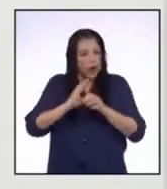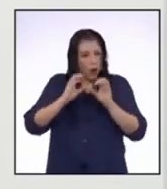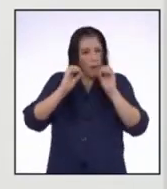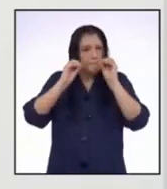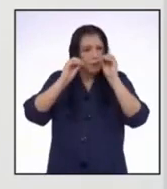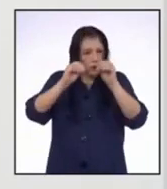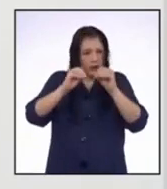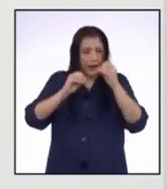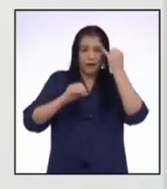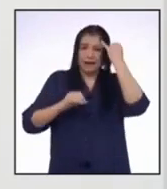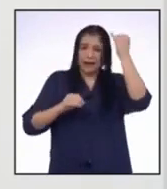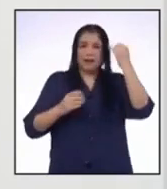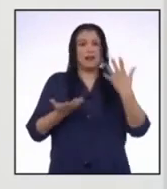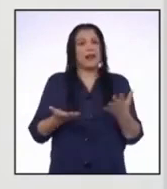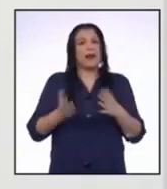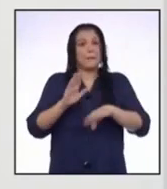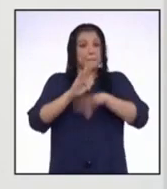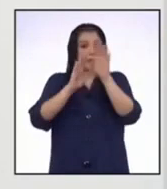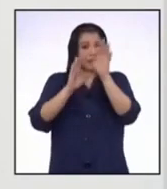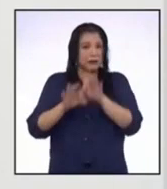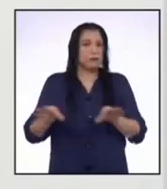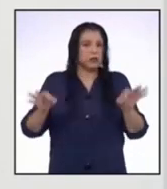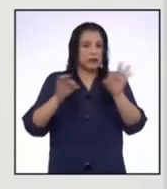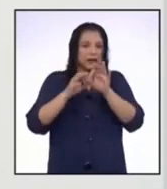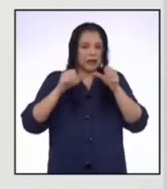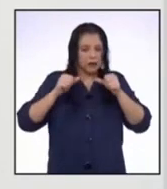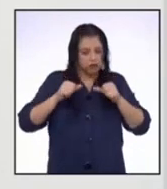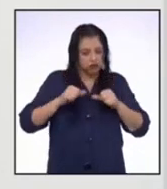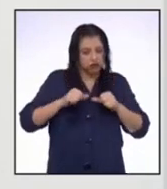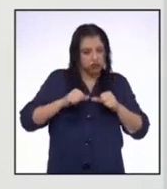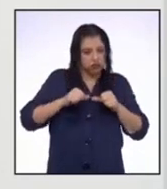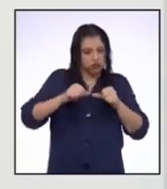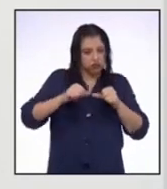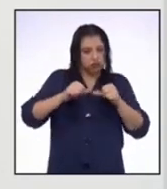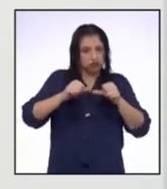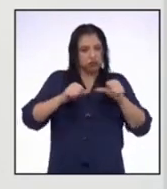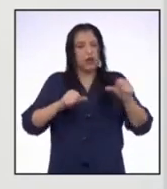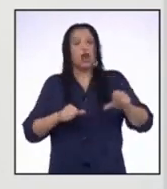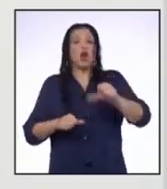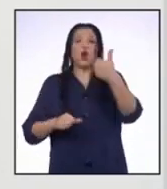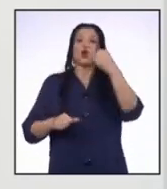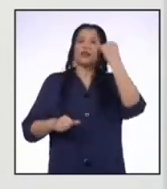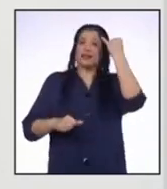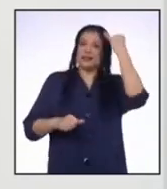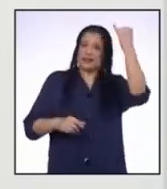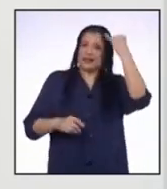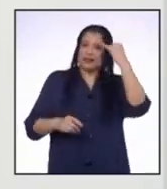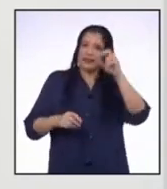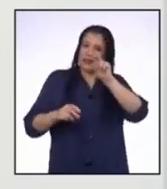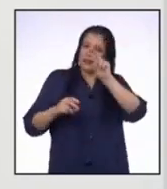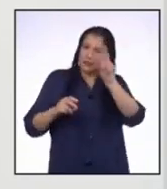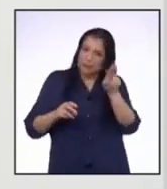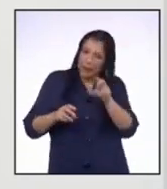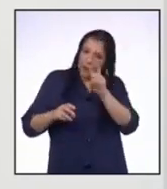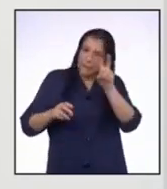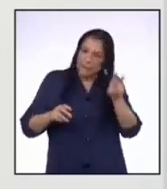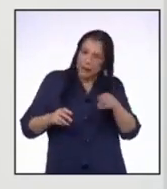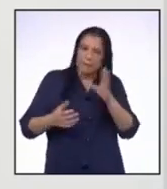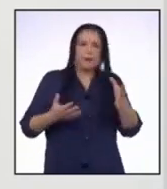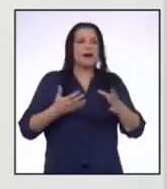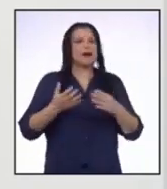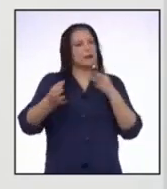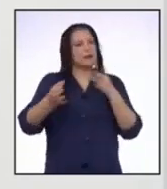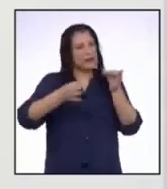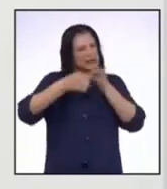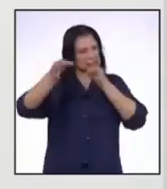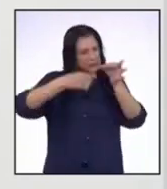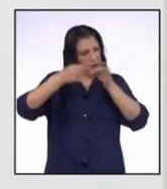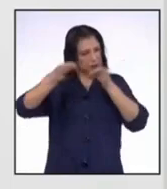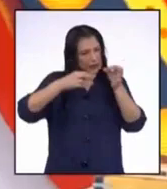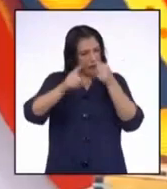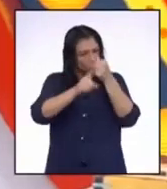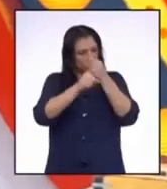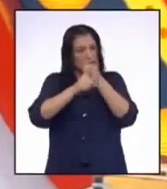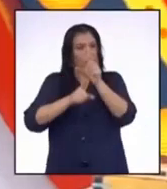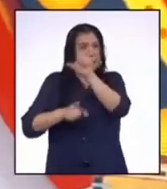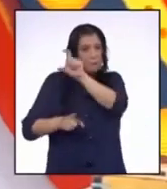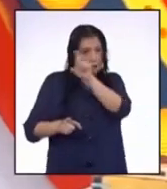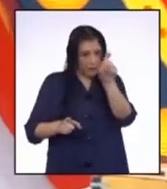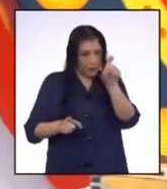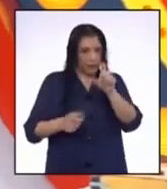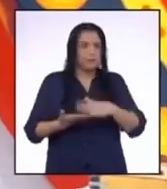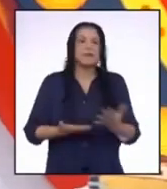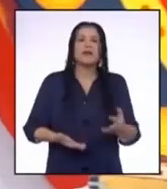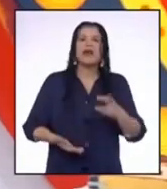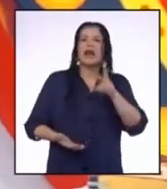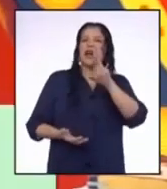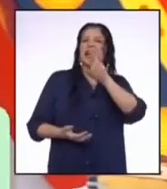idea principal, que será sostenida con las ideas secundarias que se desarrollen en el mismo párrafo.